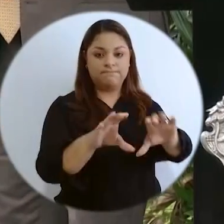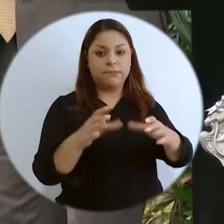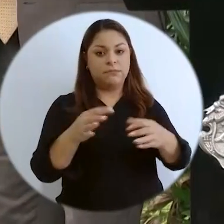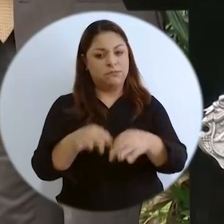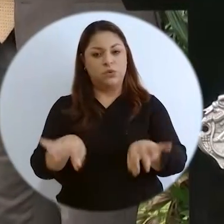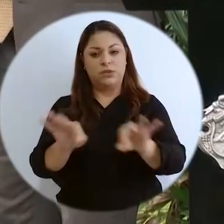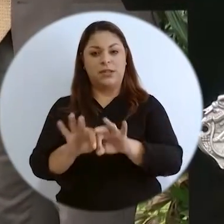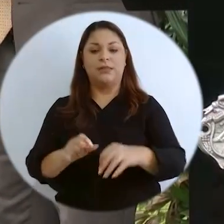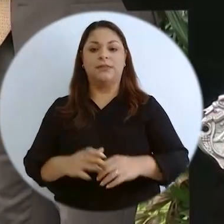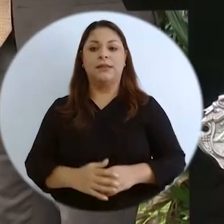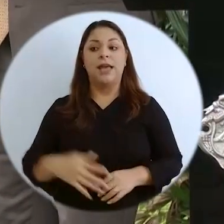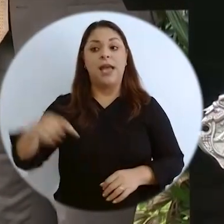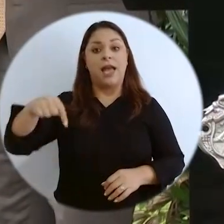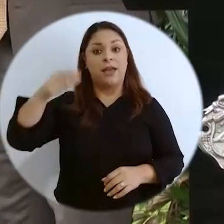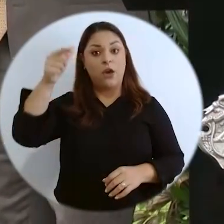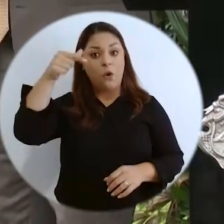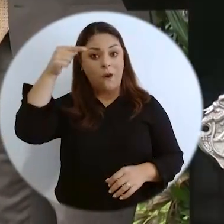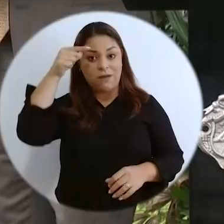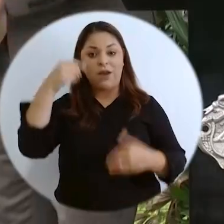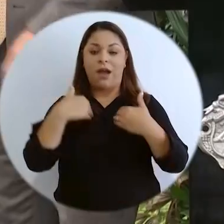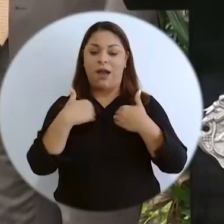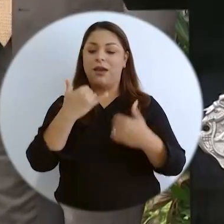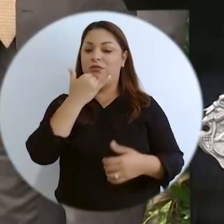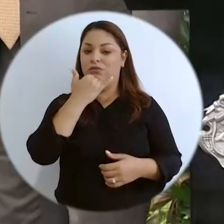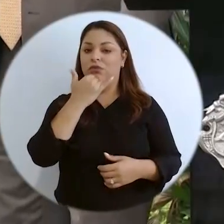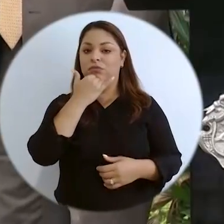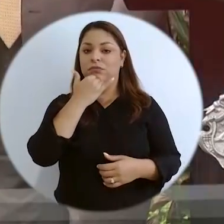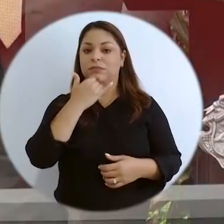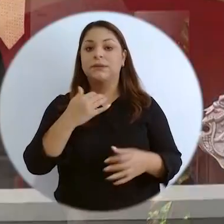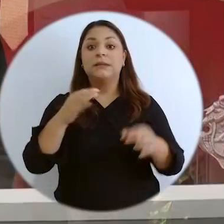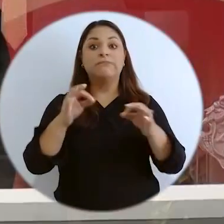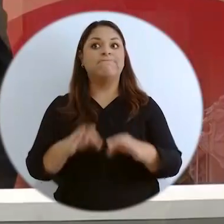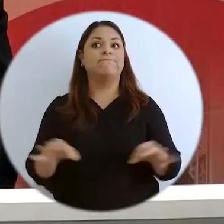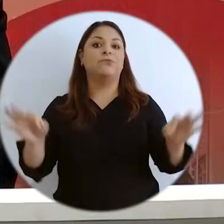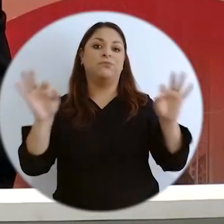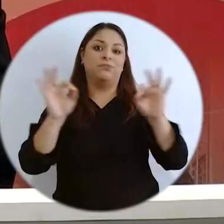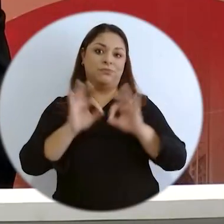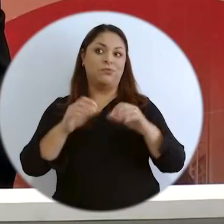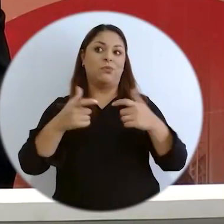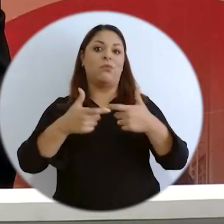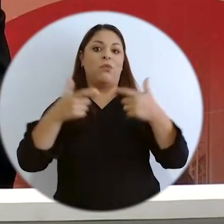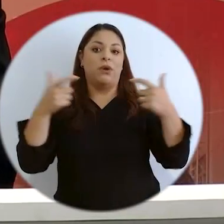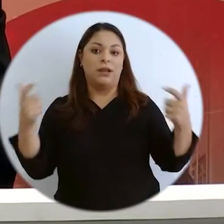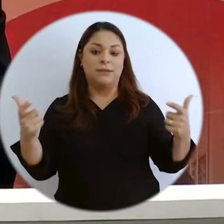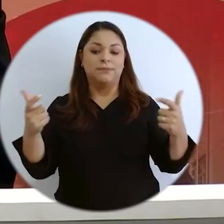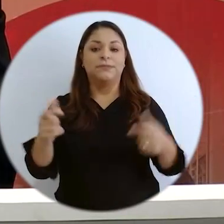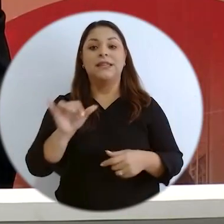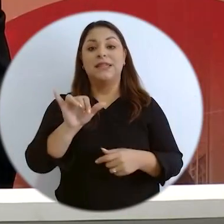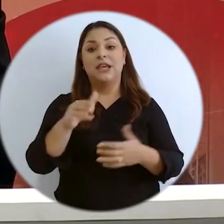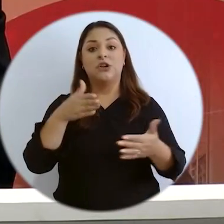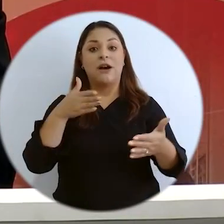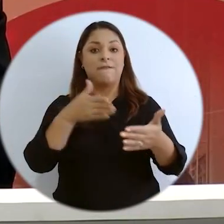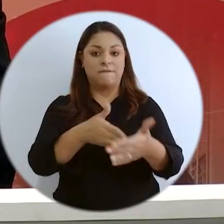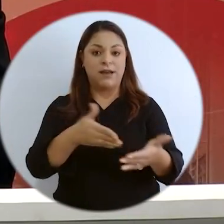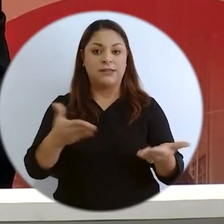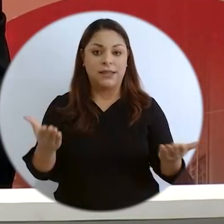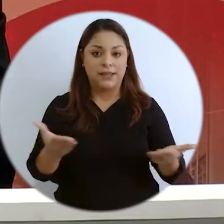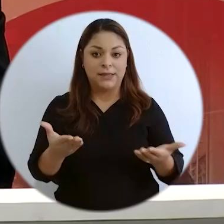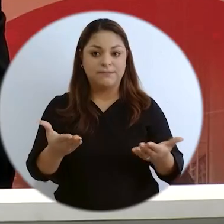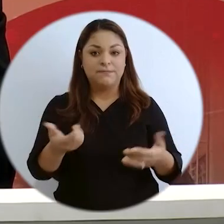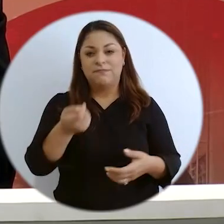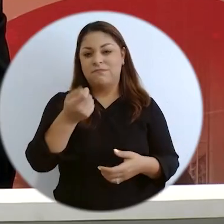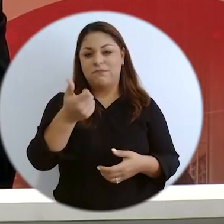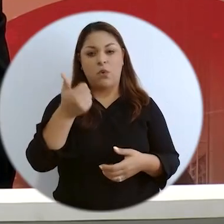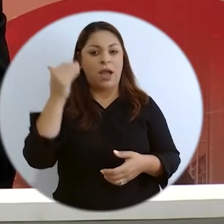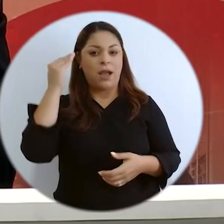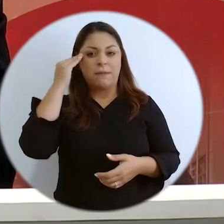de la República, que aquí en este gobierno ha sido una falla, ¿verdad?, importante, y eso